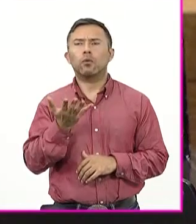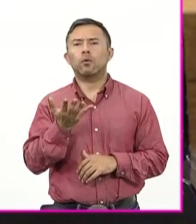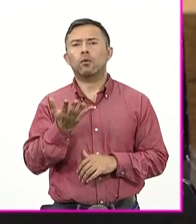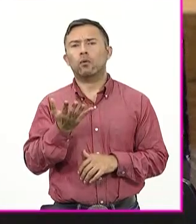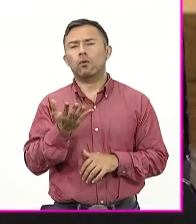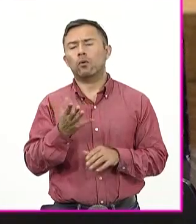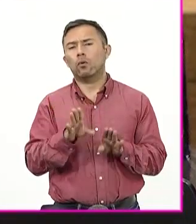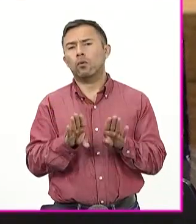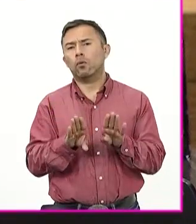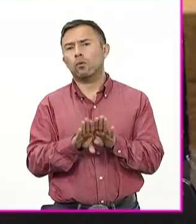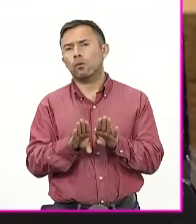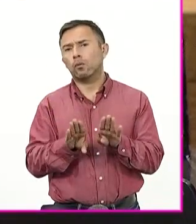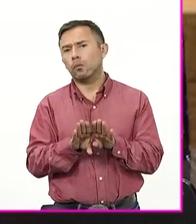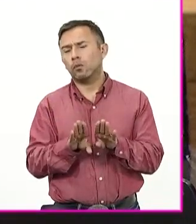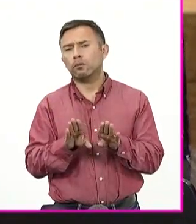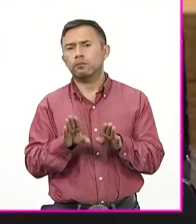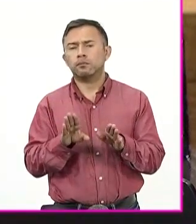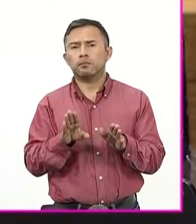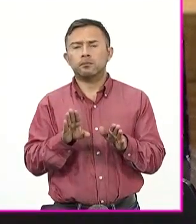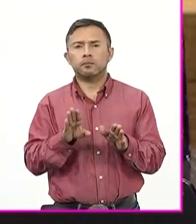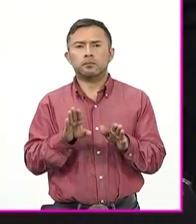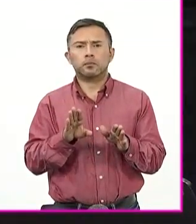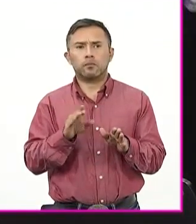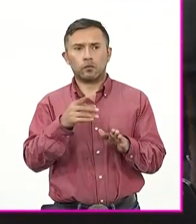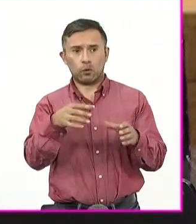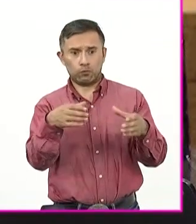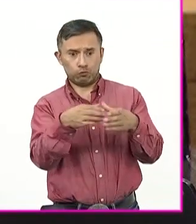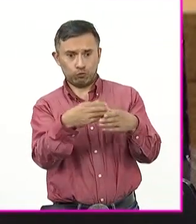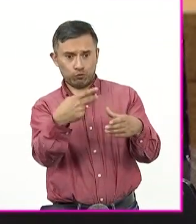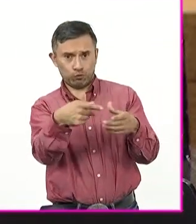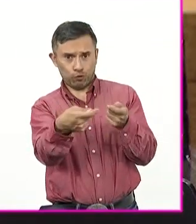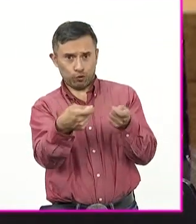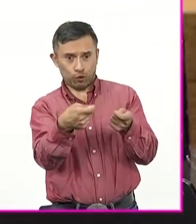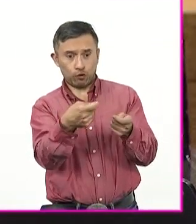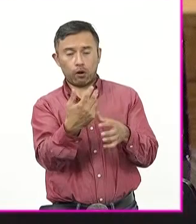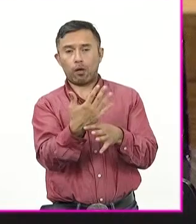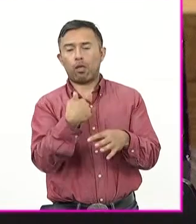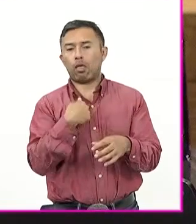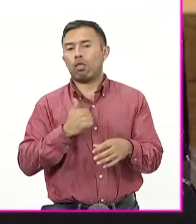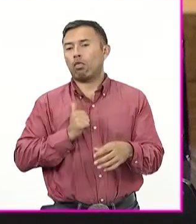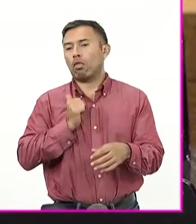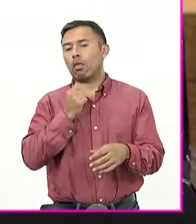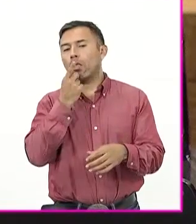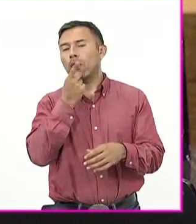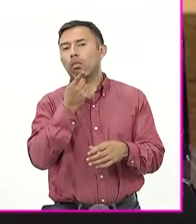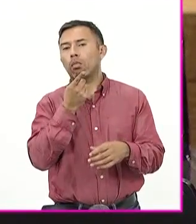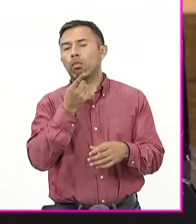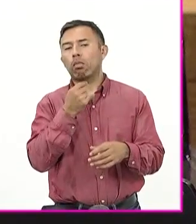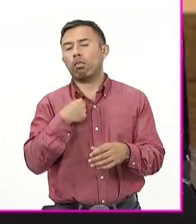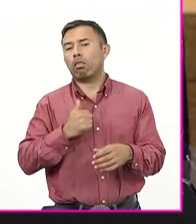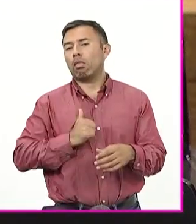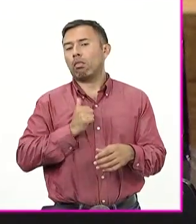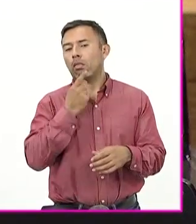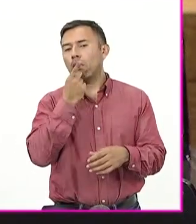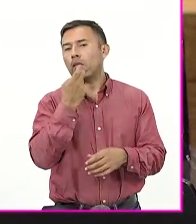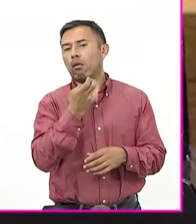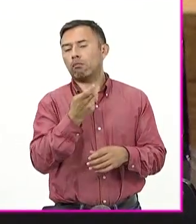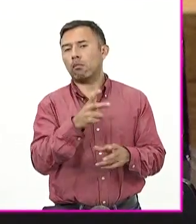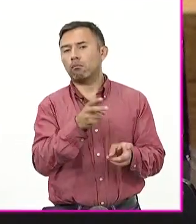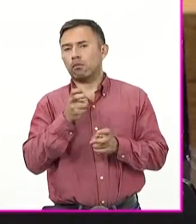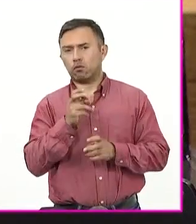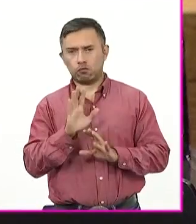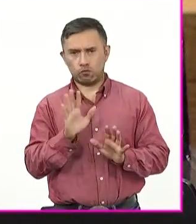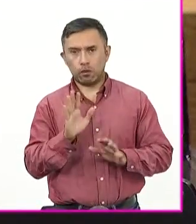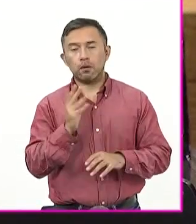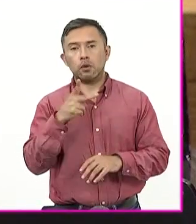pronunciar palabras que corresponden al propio órgano interno de control, pero quisiera leer textualmente lo que en la página 32